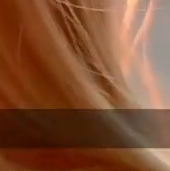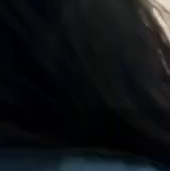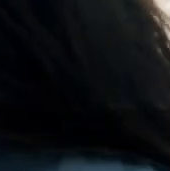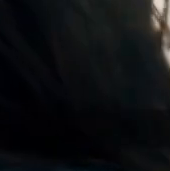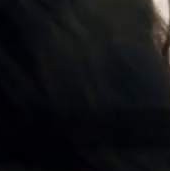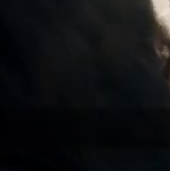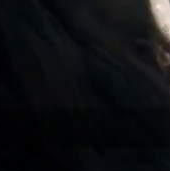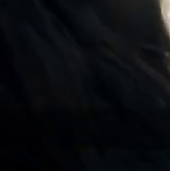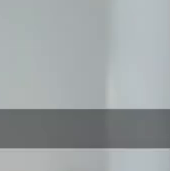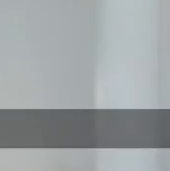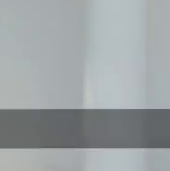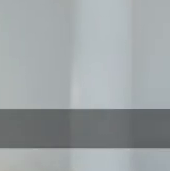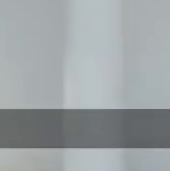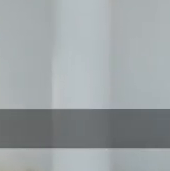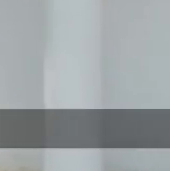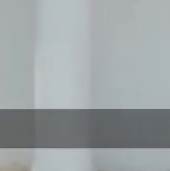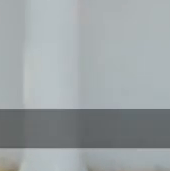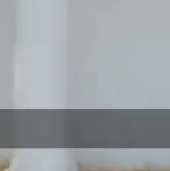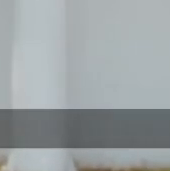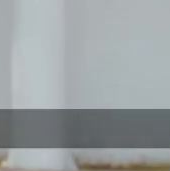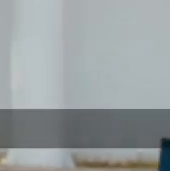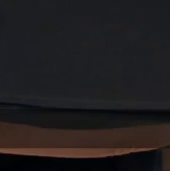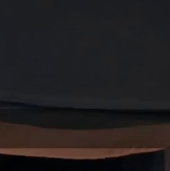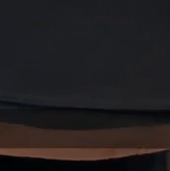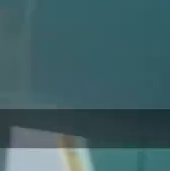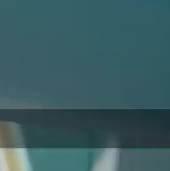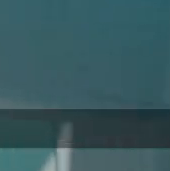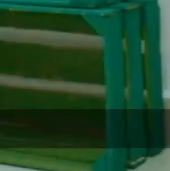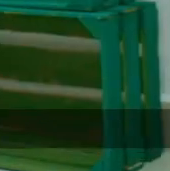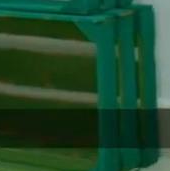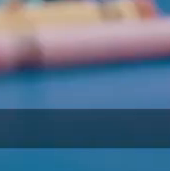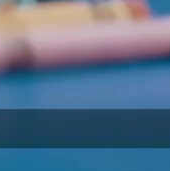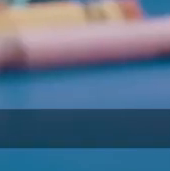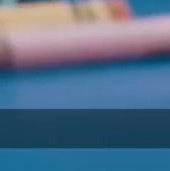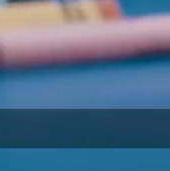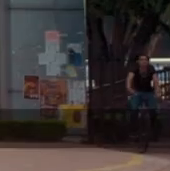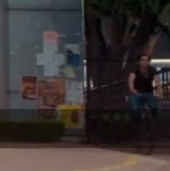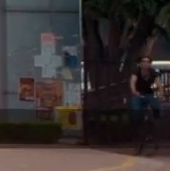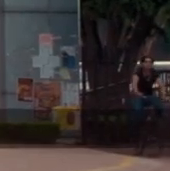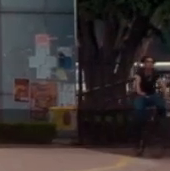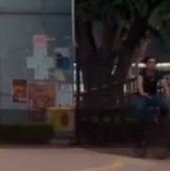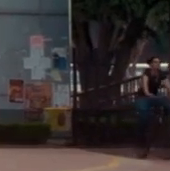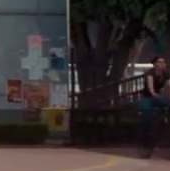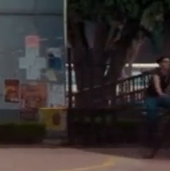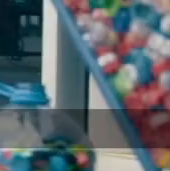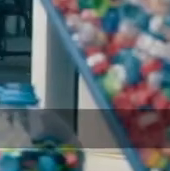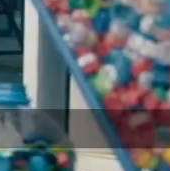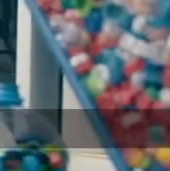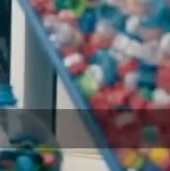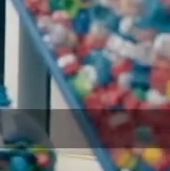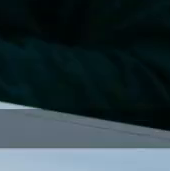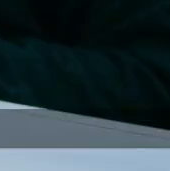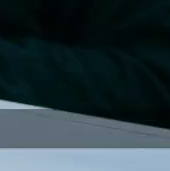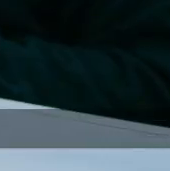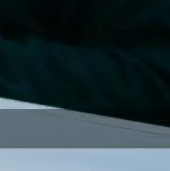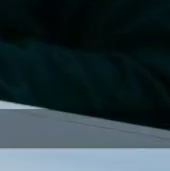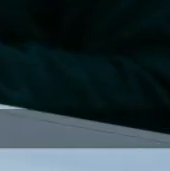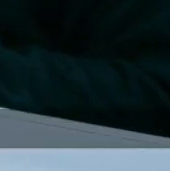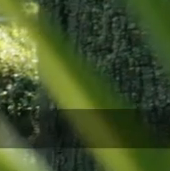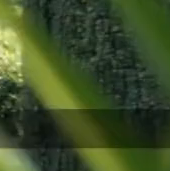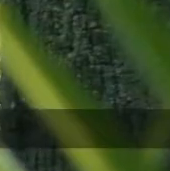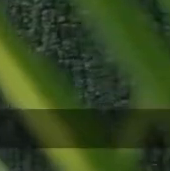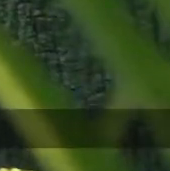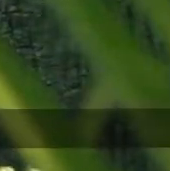vivan seguras y que tus hijas y que tus hijos tengan guarderías de primer nivel donde nuestros adultos mayores reciben médico y medicina